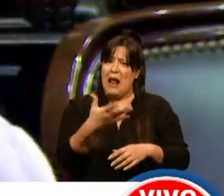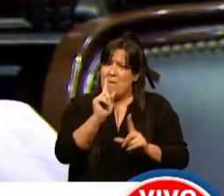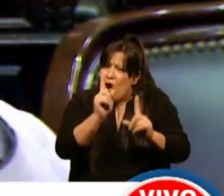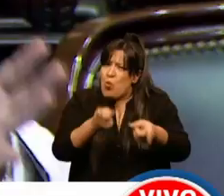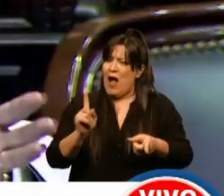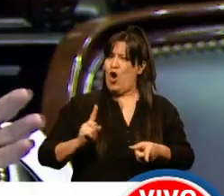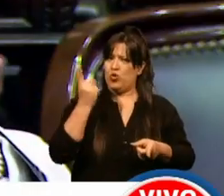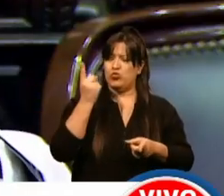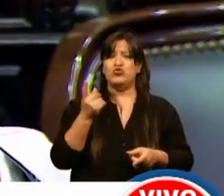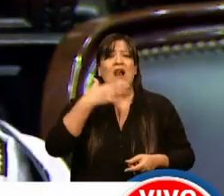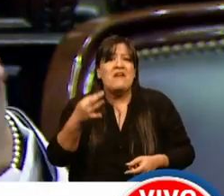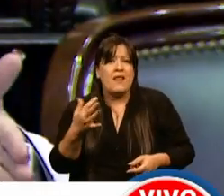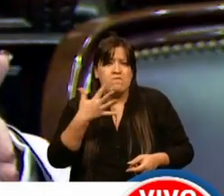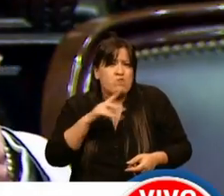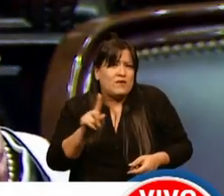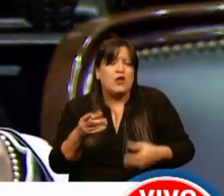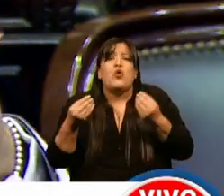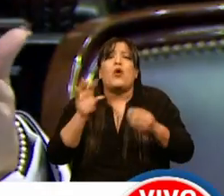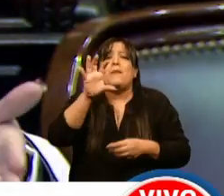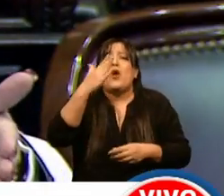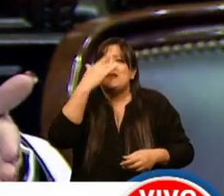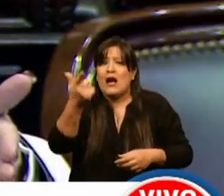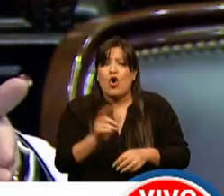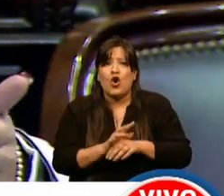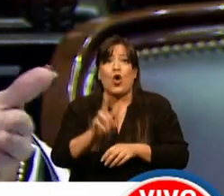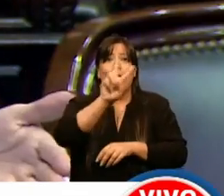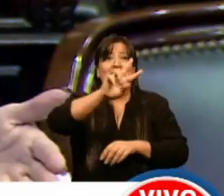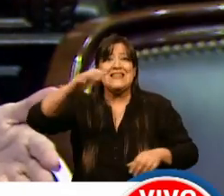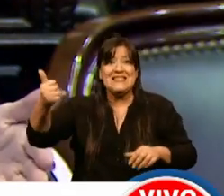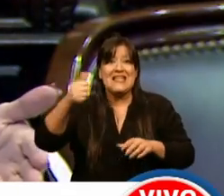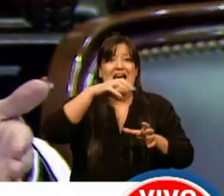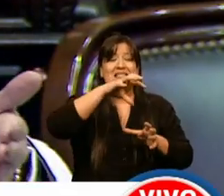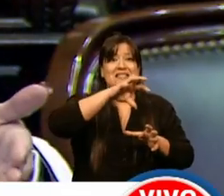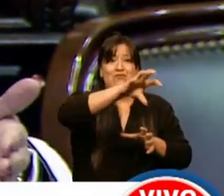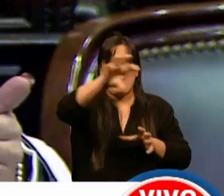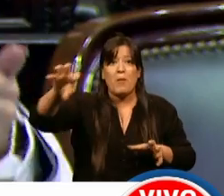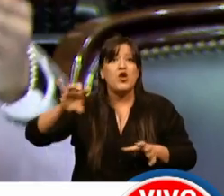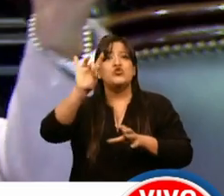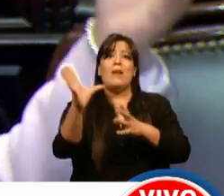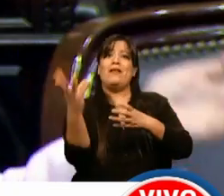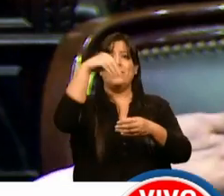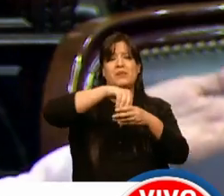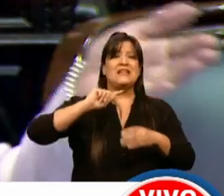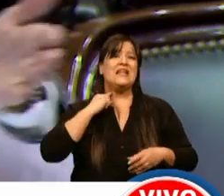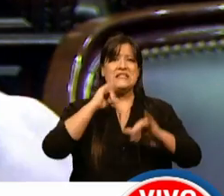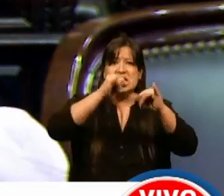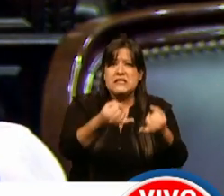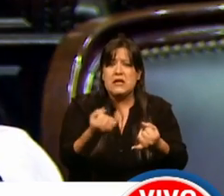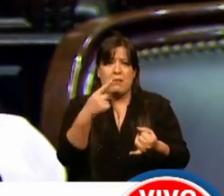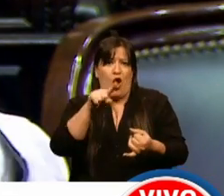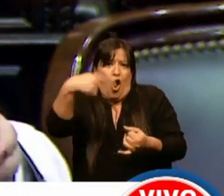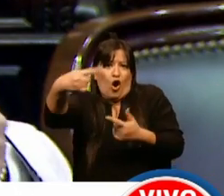que no entender porque en córdoba de 26 departamentos solamente se ingresan a 13 y como han hecho los colegas